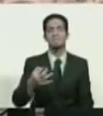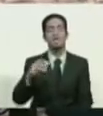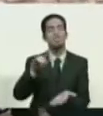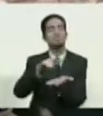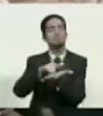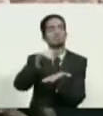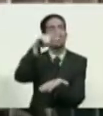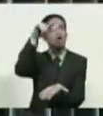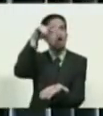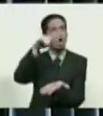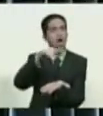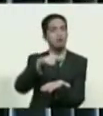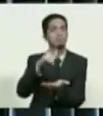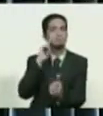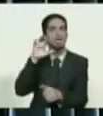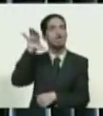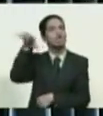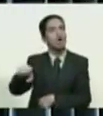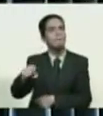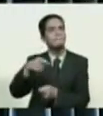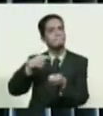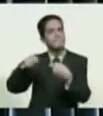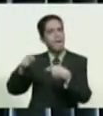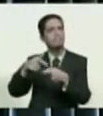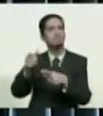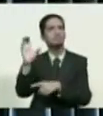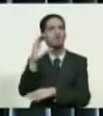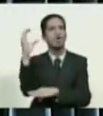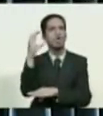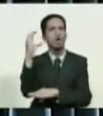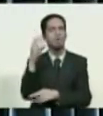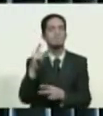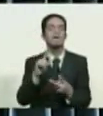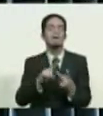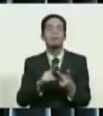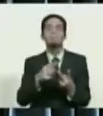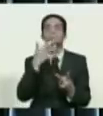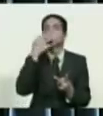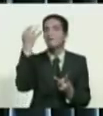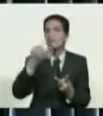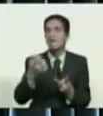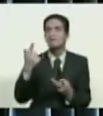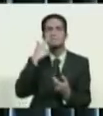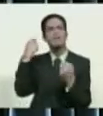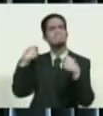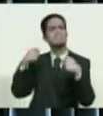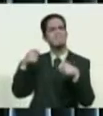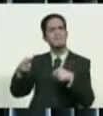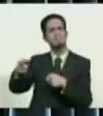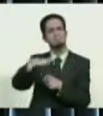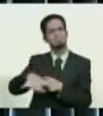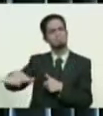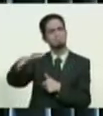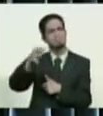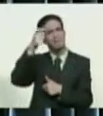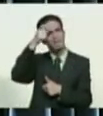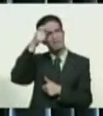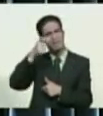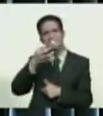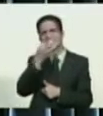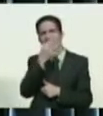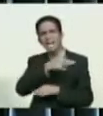Colombia. Es la pura verdad que los entrenamientos ocurrieron en la finca en el